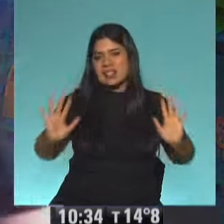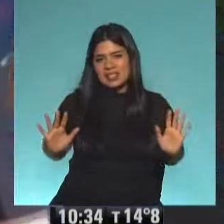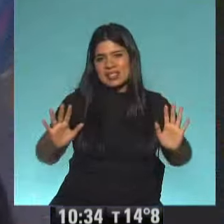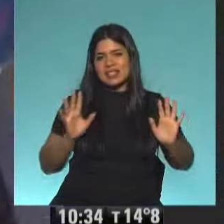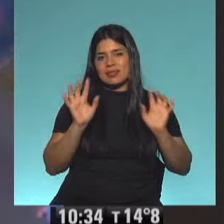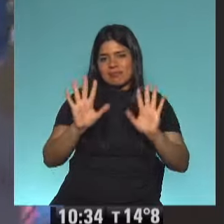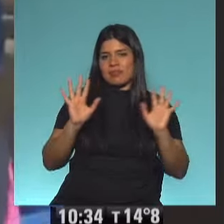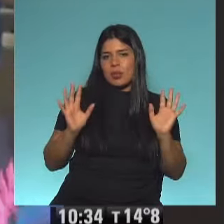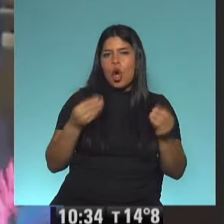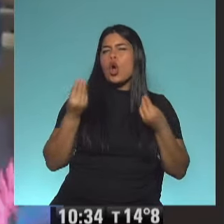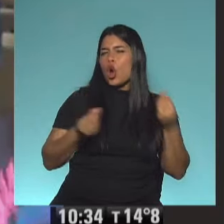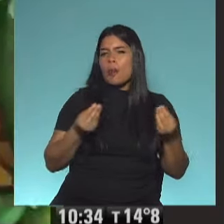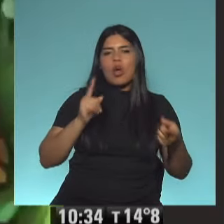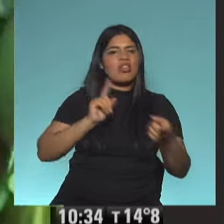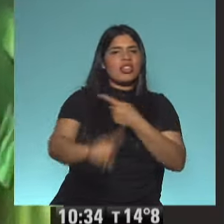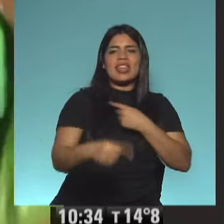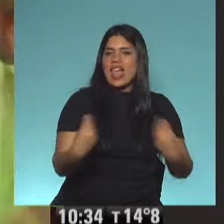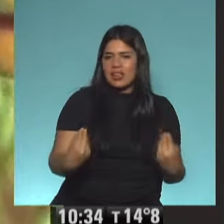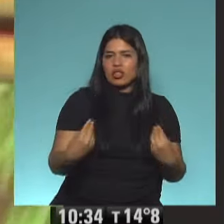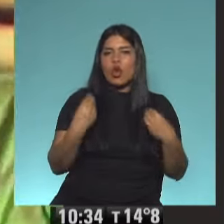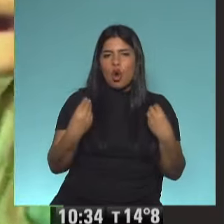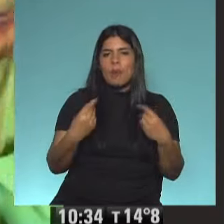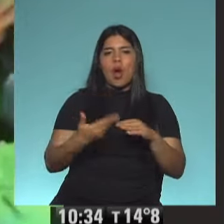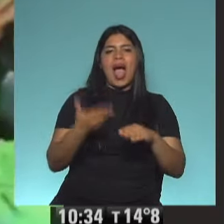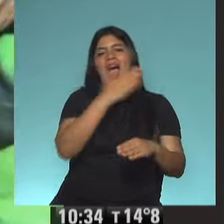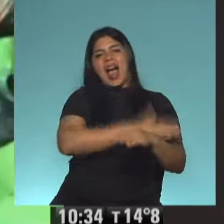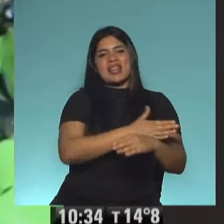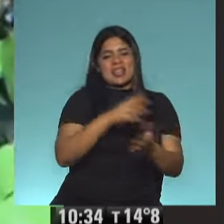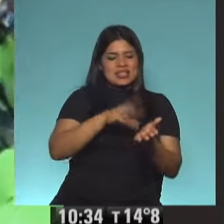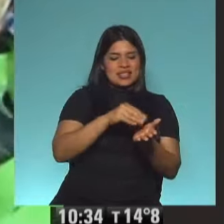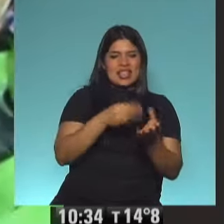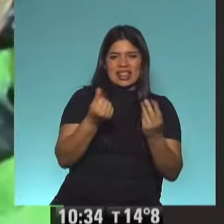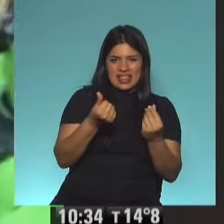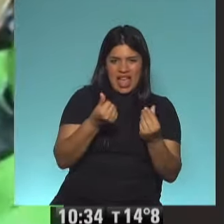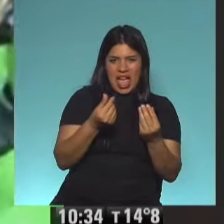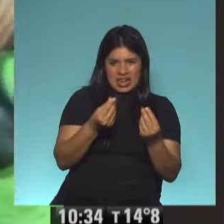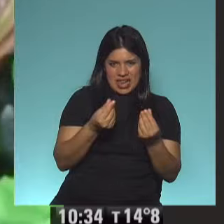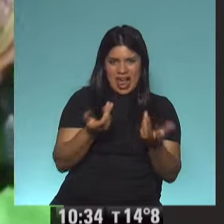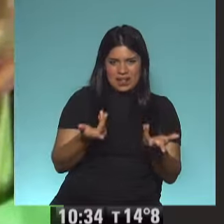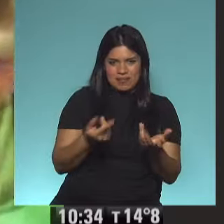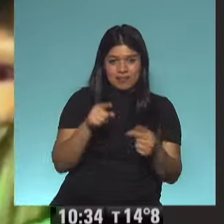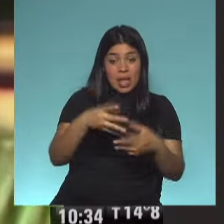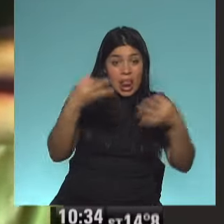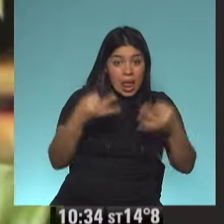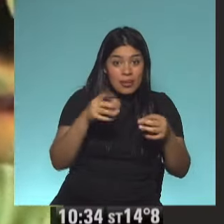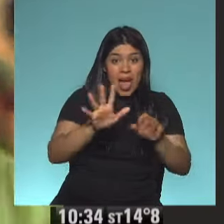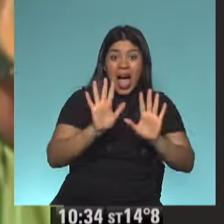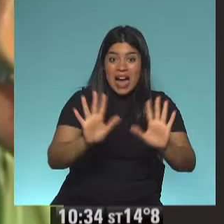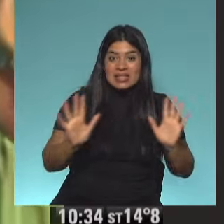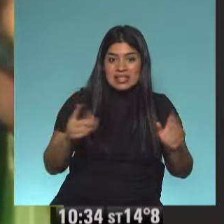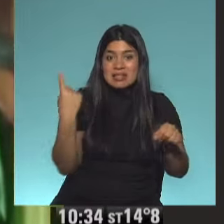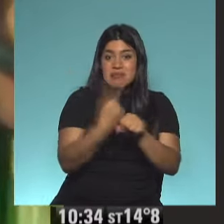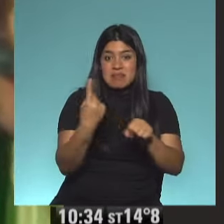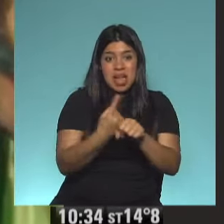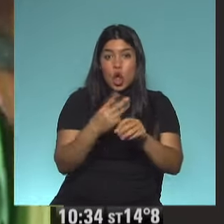modelamos directamente en la tierra. O sea, este es el tamaño real del modelado sobre la tierra, esas imágenes que